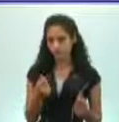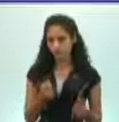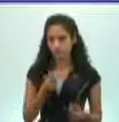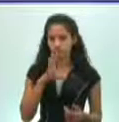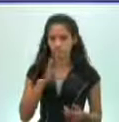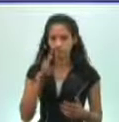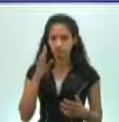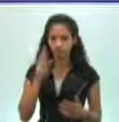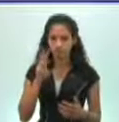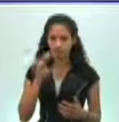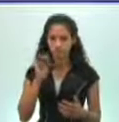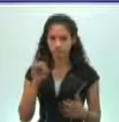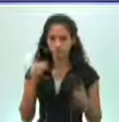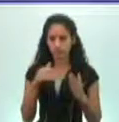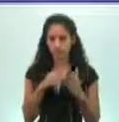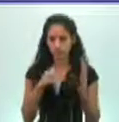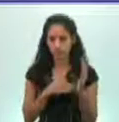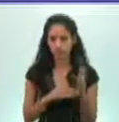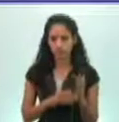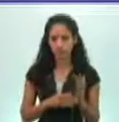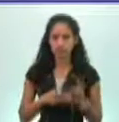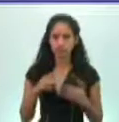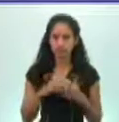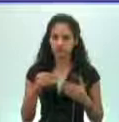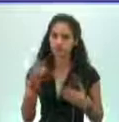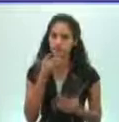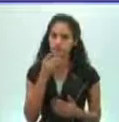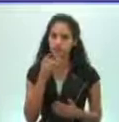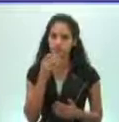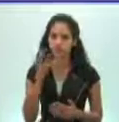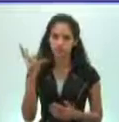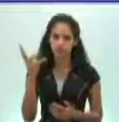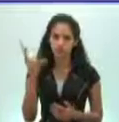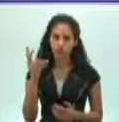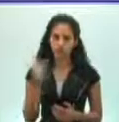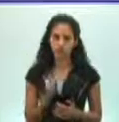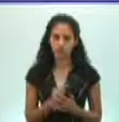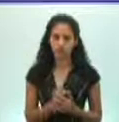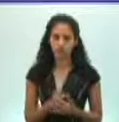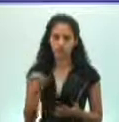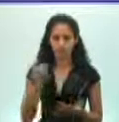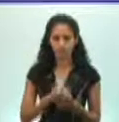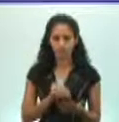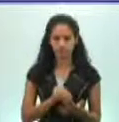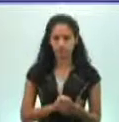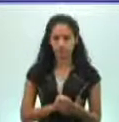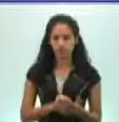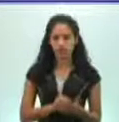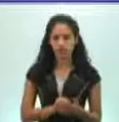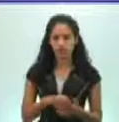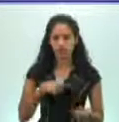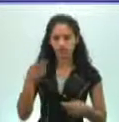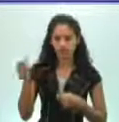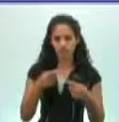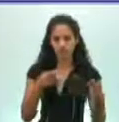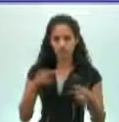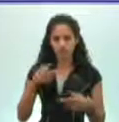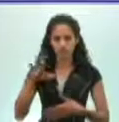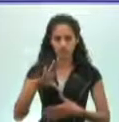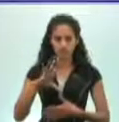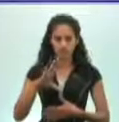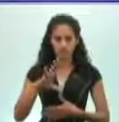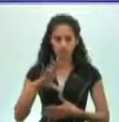537 millones de dólares americanos, ¿cuánto aportó a dicha cifra lo exportado a las